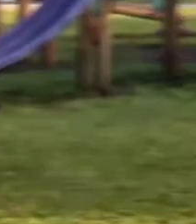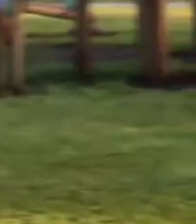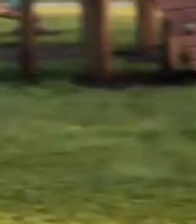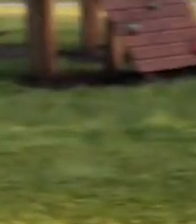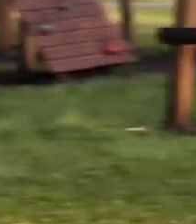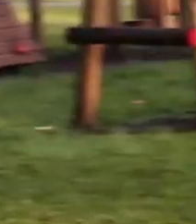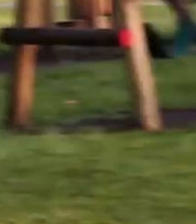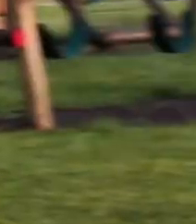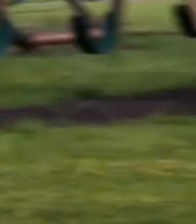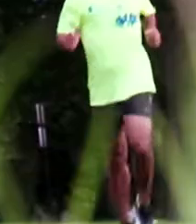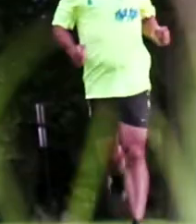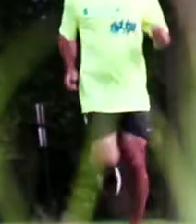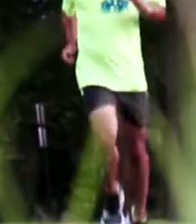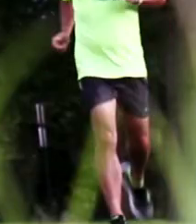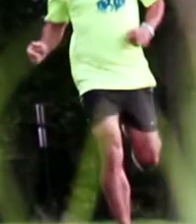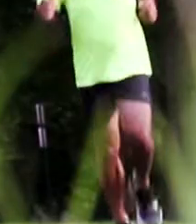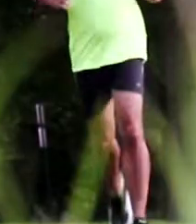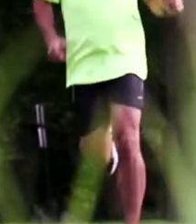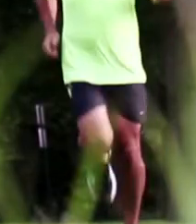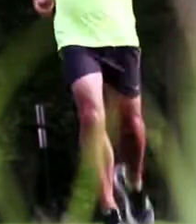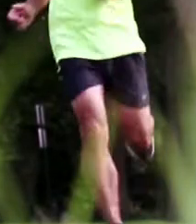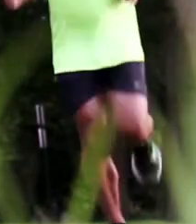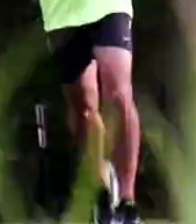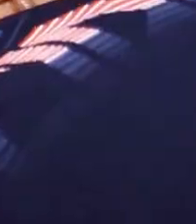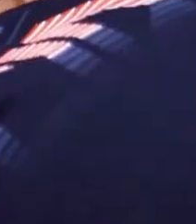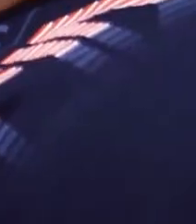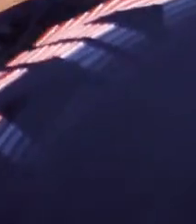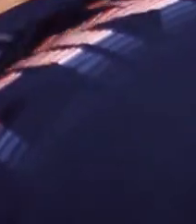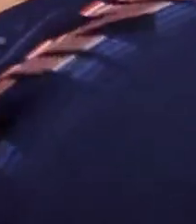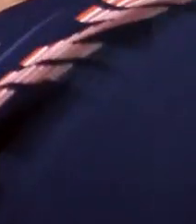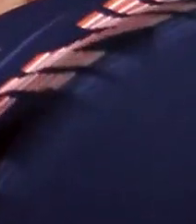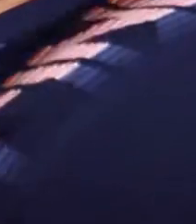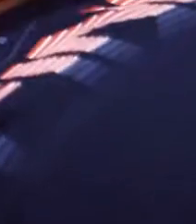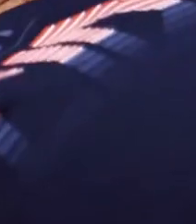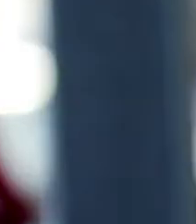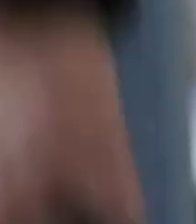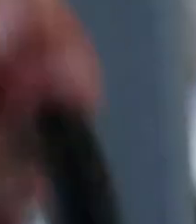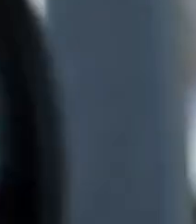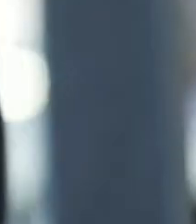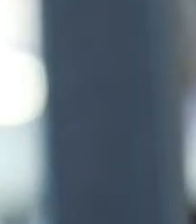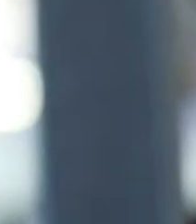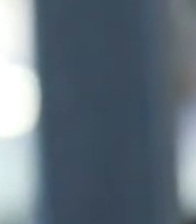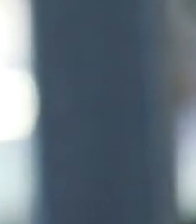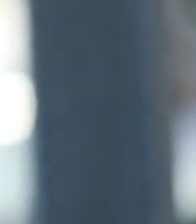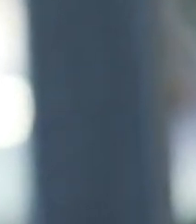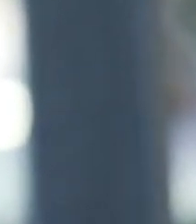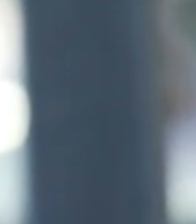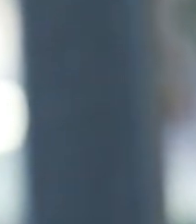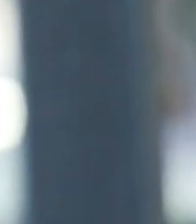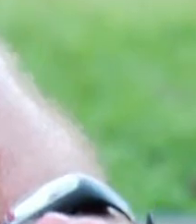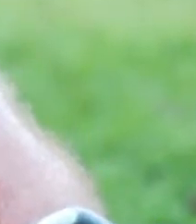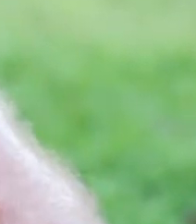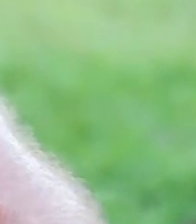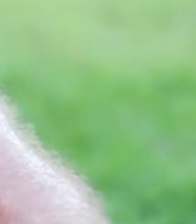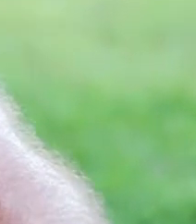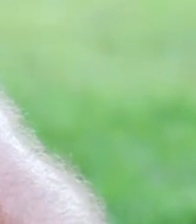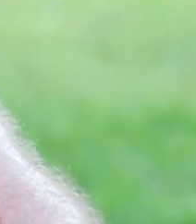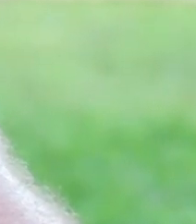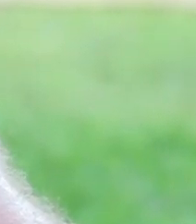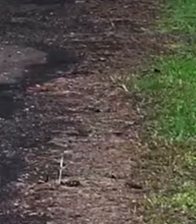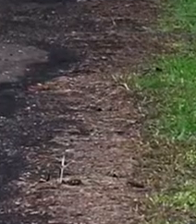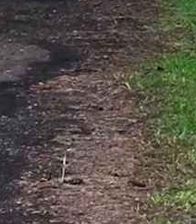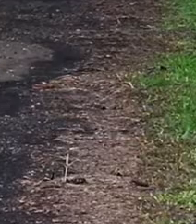Hay sudor y lágrimas, al igual que hay sonrisas. Hay frustración, hay dolor, hay